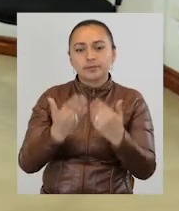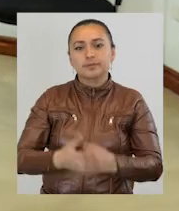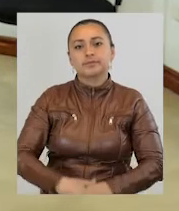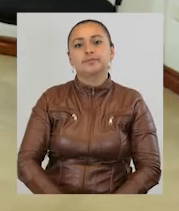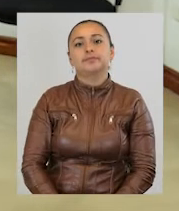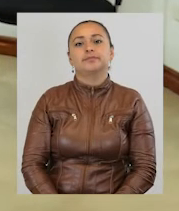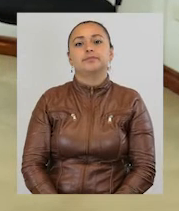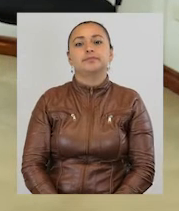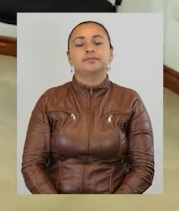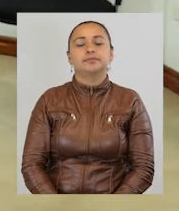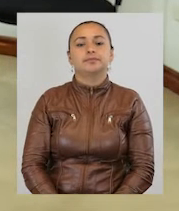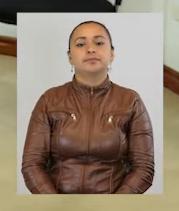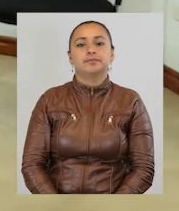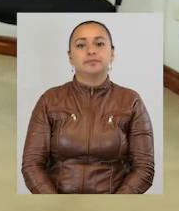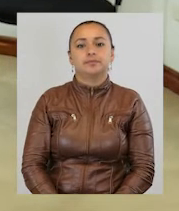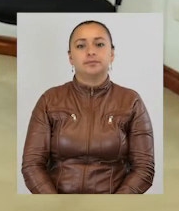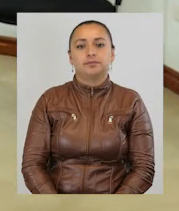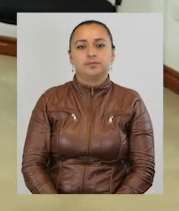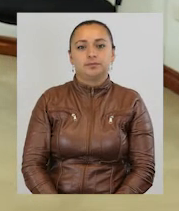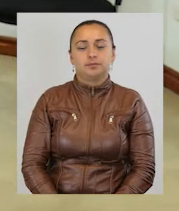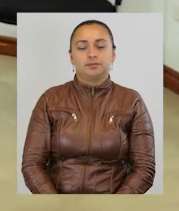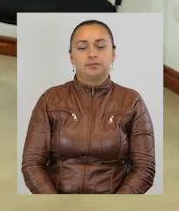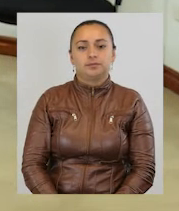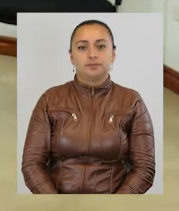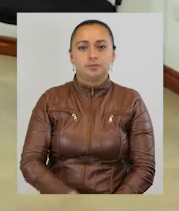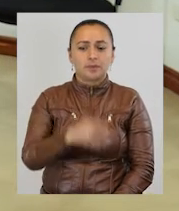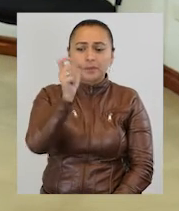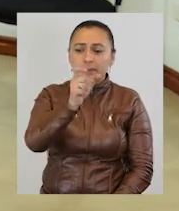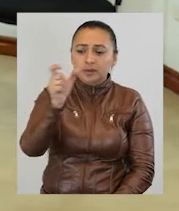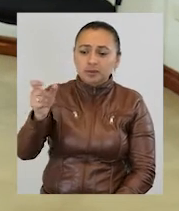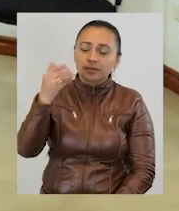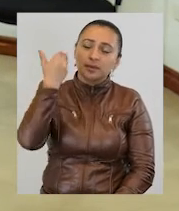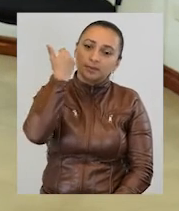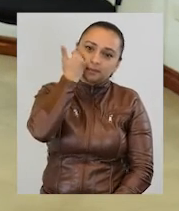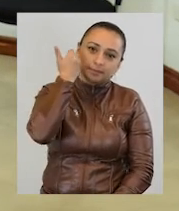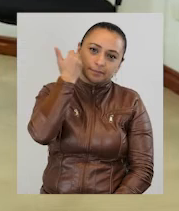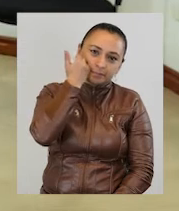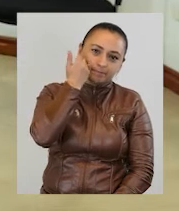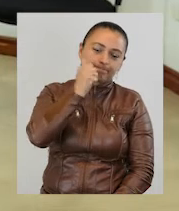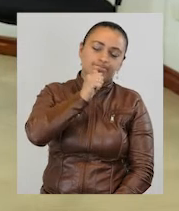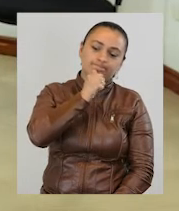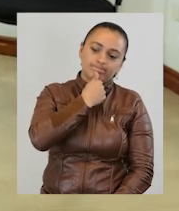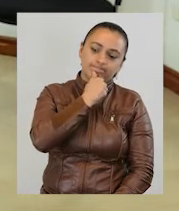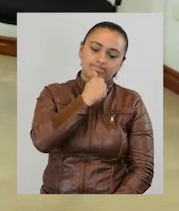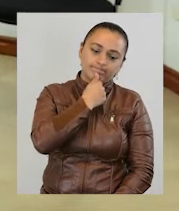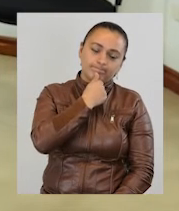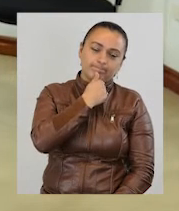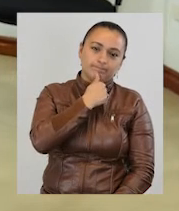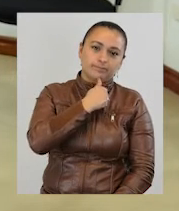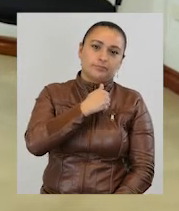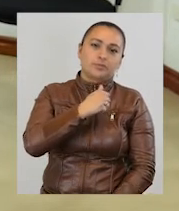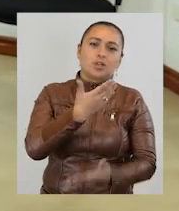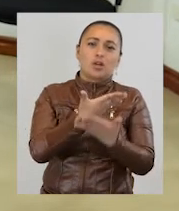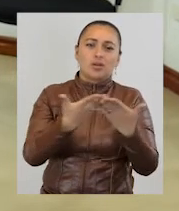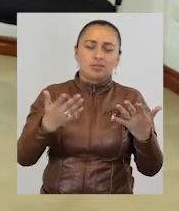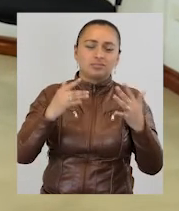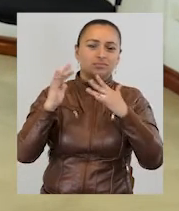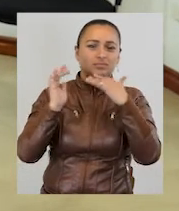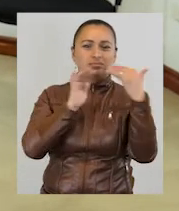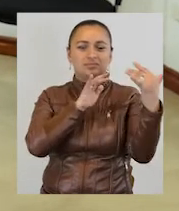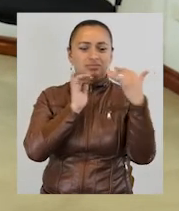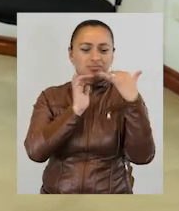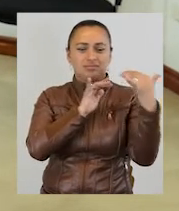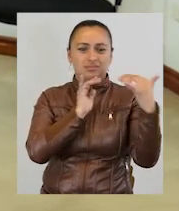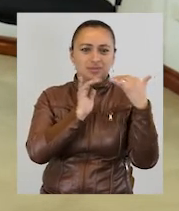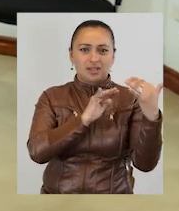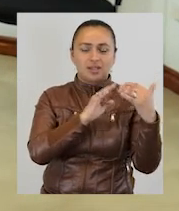al Señor. Dios de amor y misericordia, escúchanos. Por los enfermos, los que sufren las consecuencias de